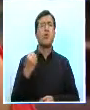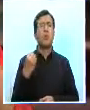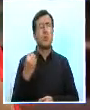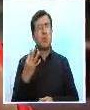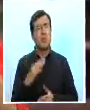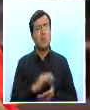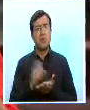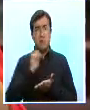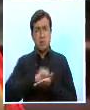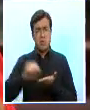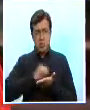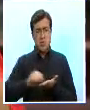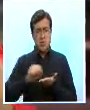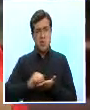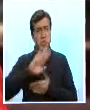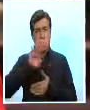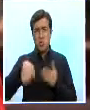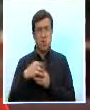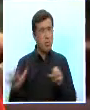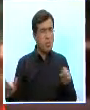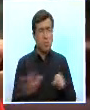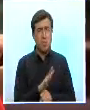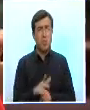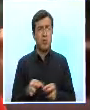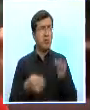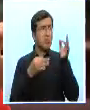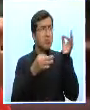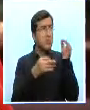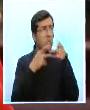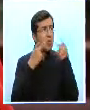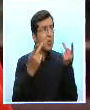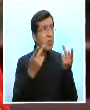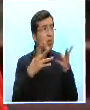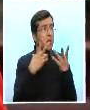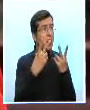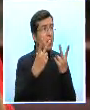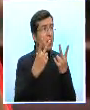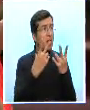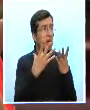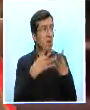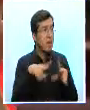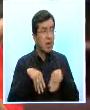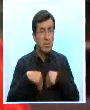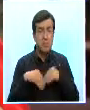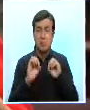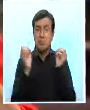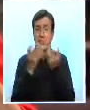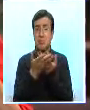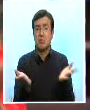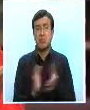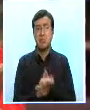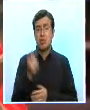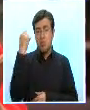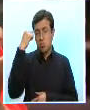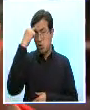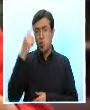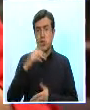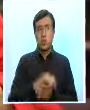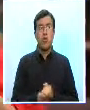las firmas necesarias para que vieran una iniciativa legislativa popular y ese gobierno que tenemos el